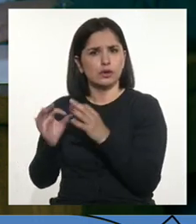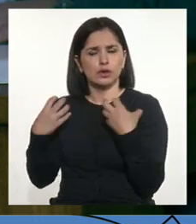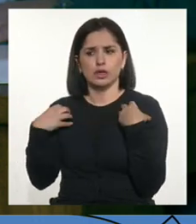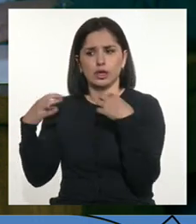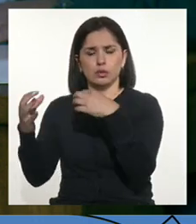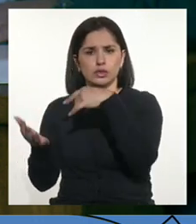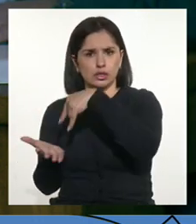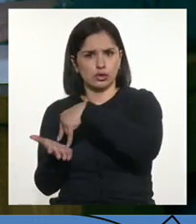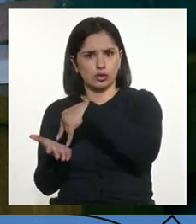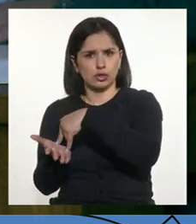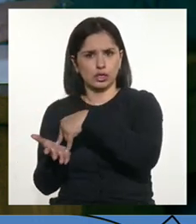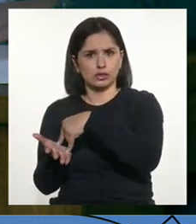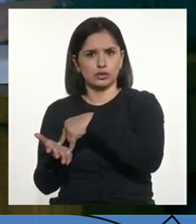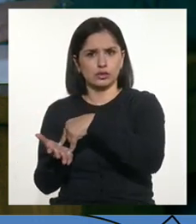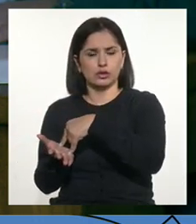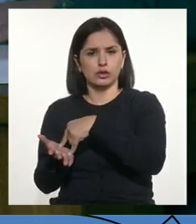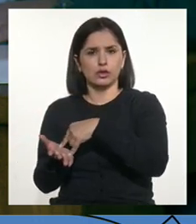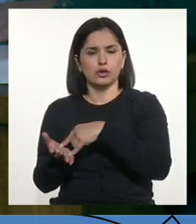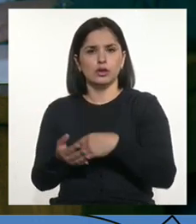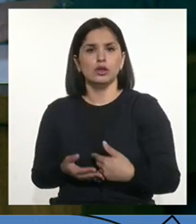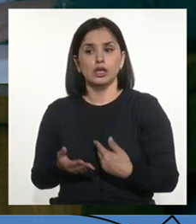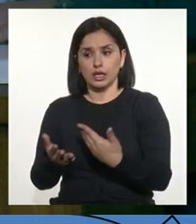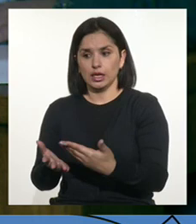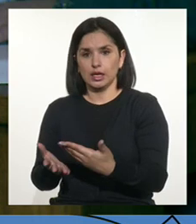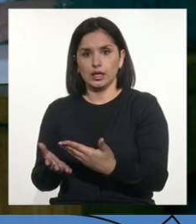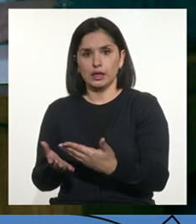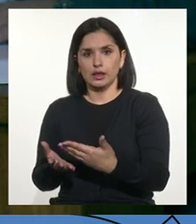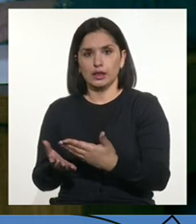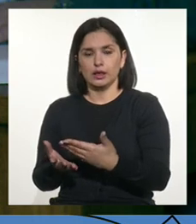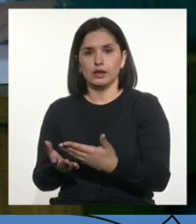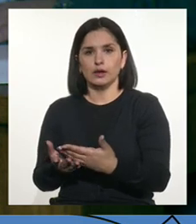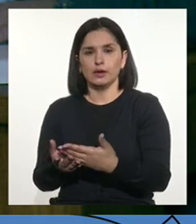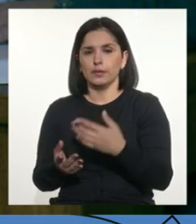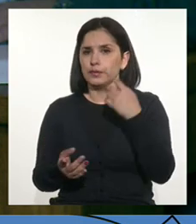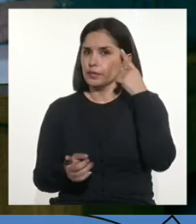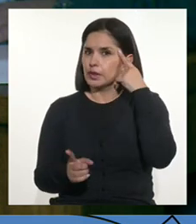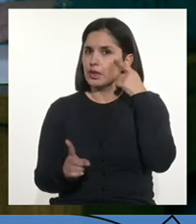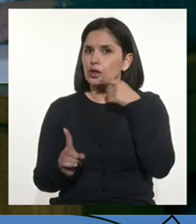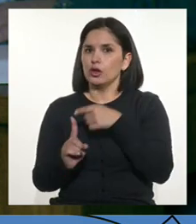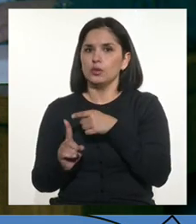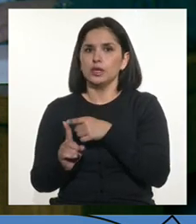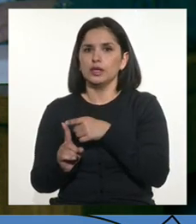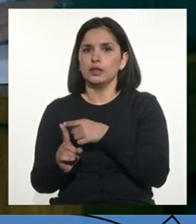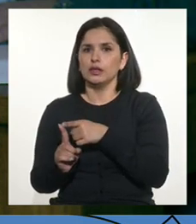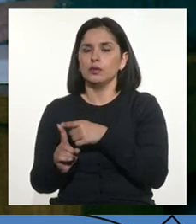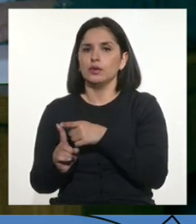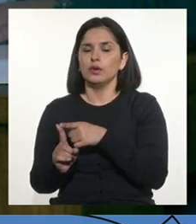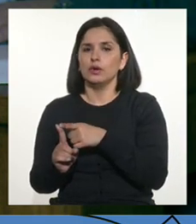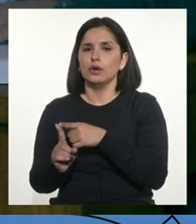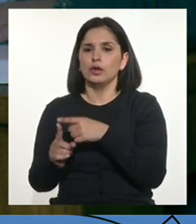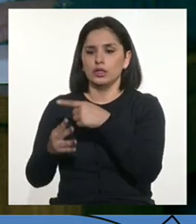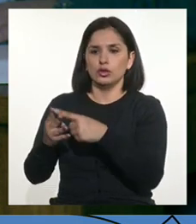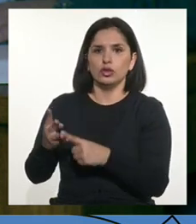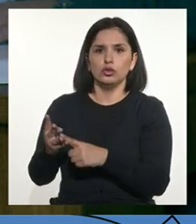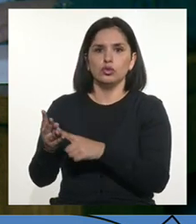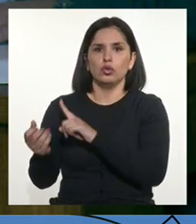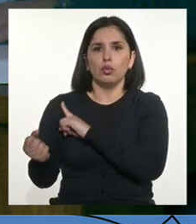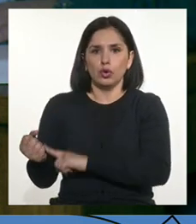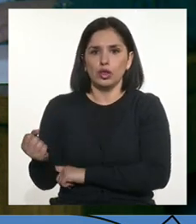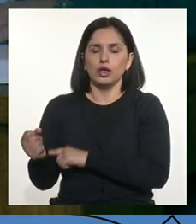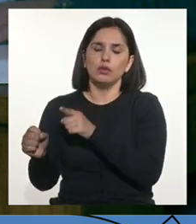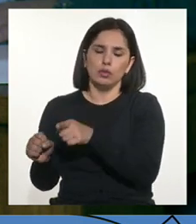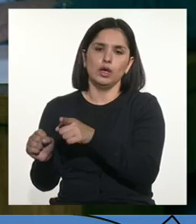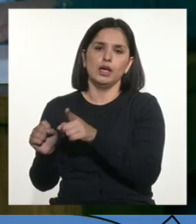que le da sentido a este poder del estado que es pronunciarse respecto de la derivación de las leyes entre otras materias en